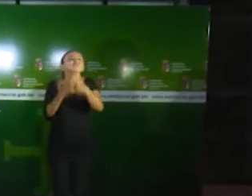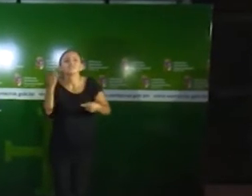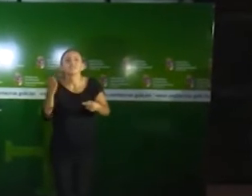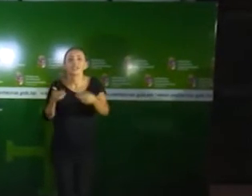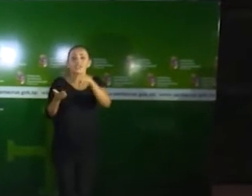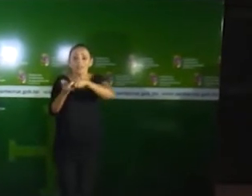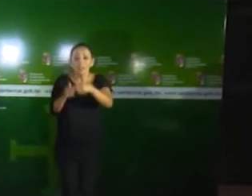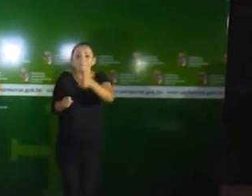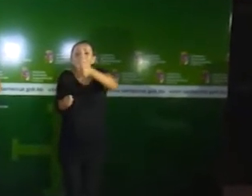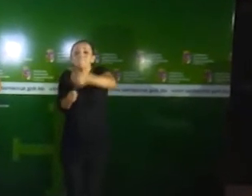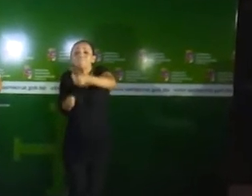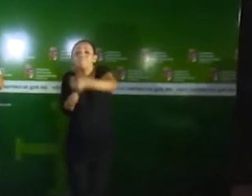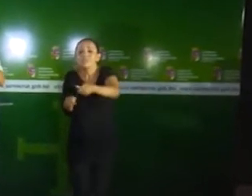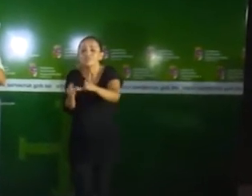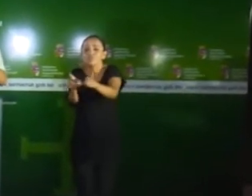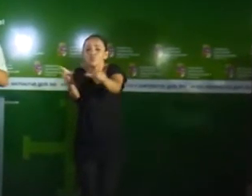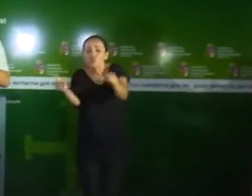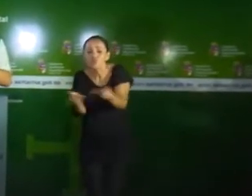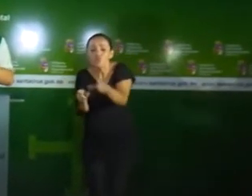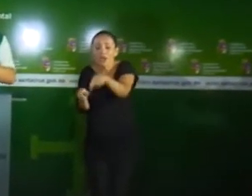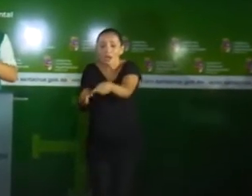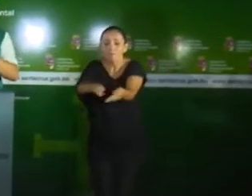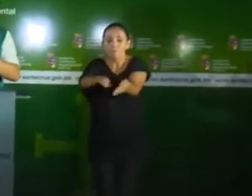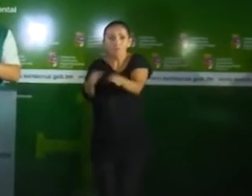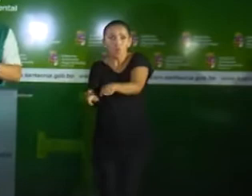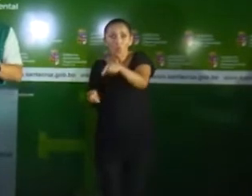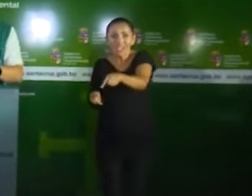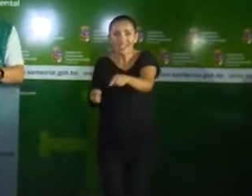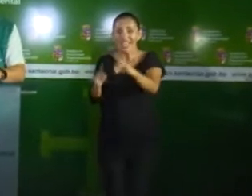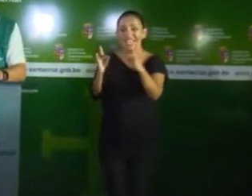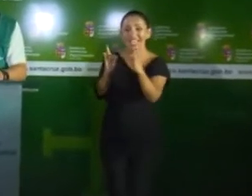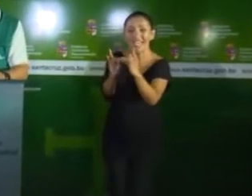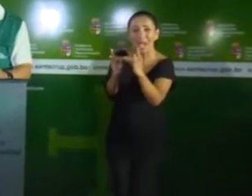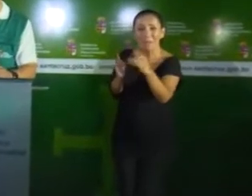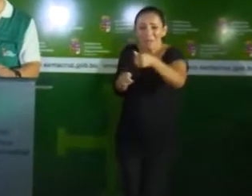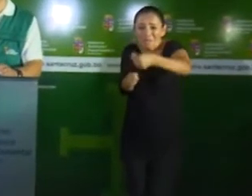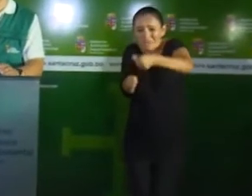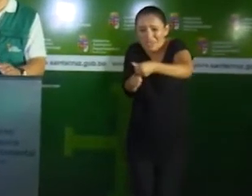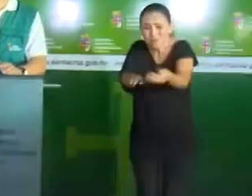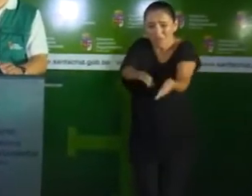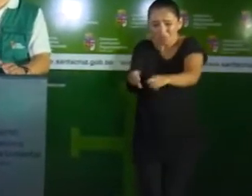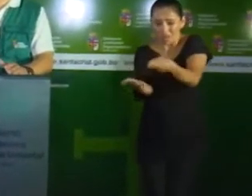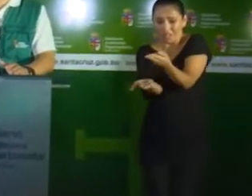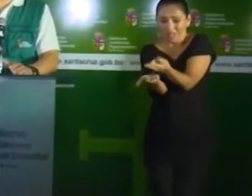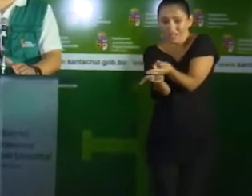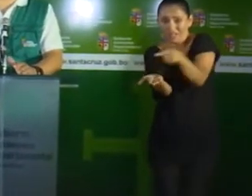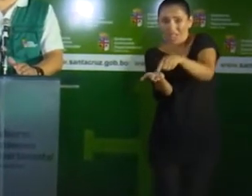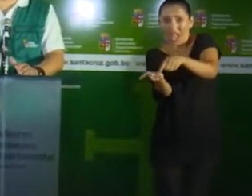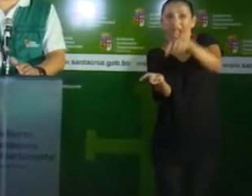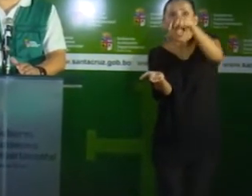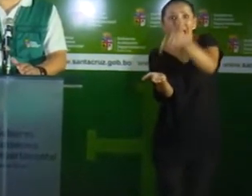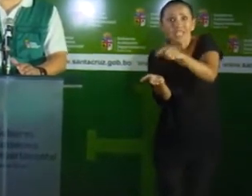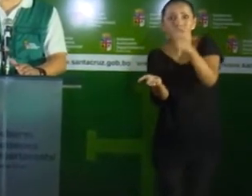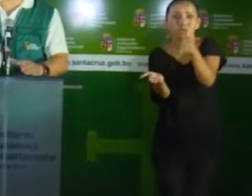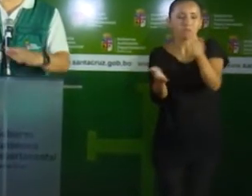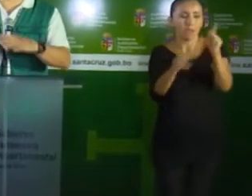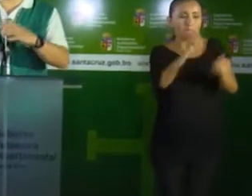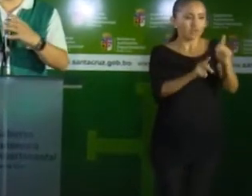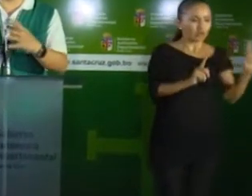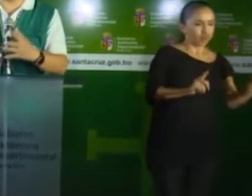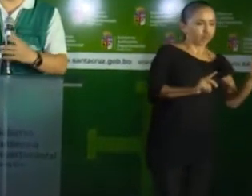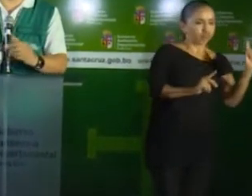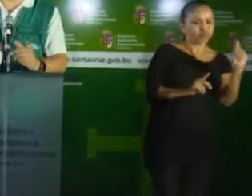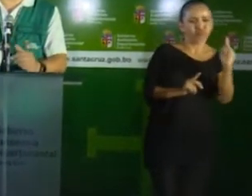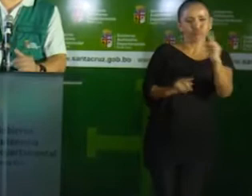en el lugar del fallecimiento, en el establecimiento, en la cama propiamente dicha. Ahí el servicio de morgue de cada hospital hará el